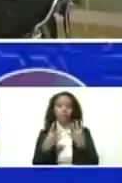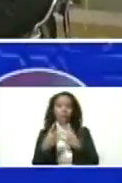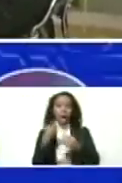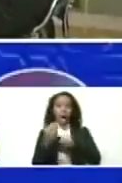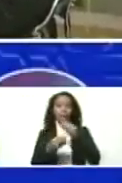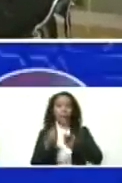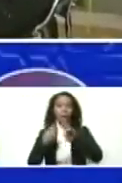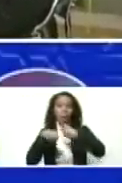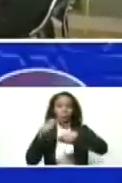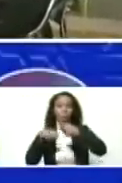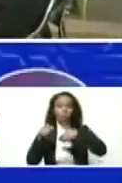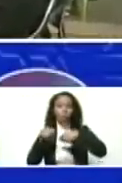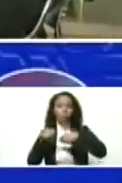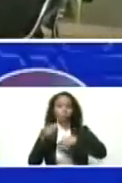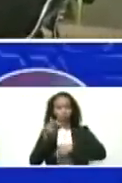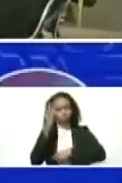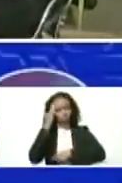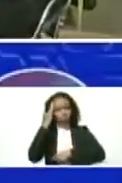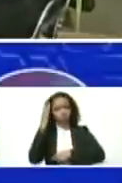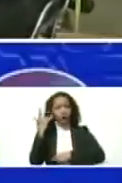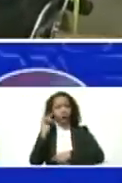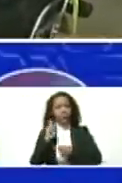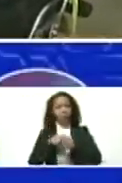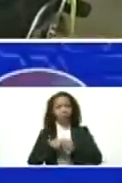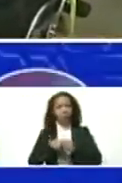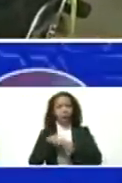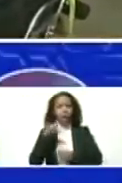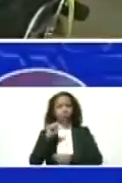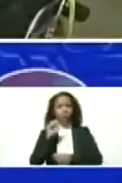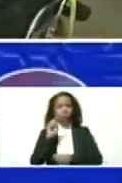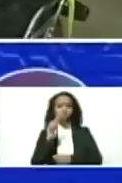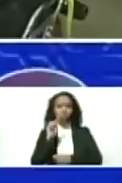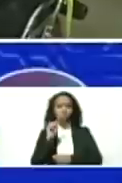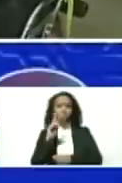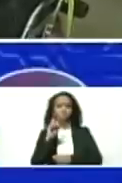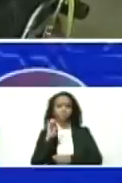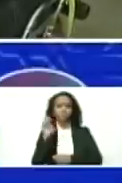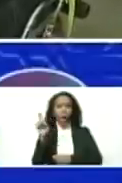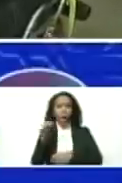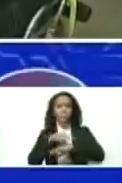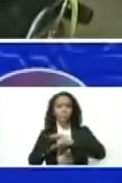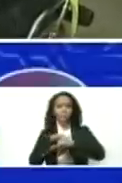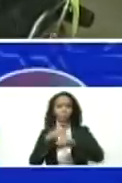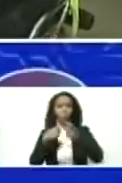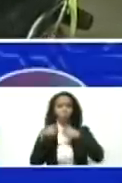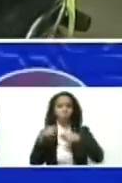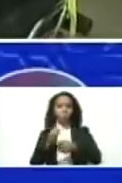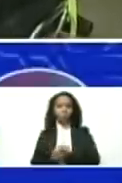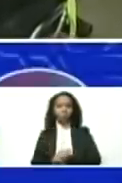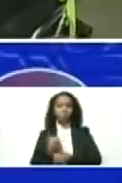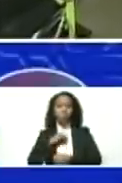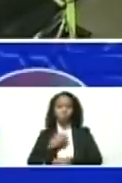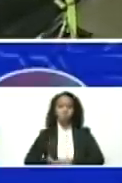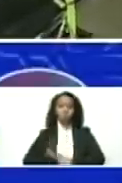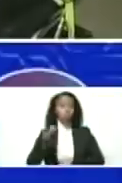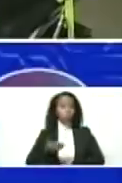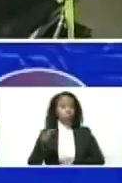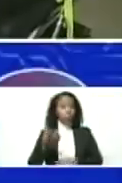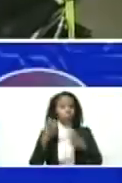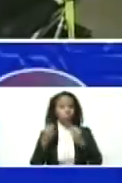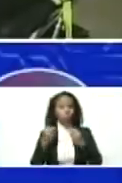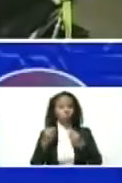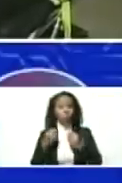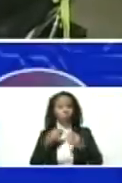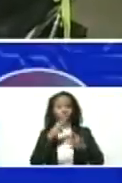negocios, presidente. Usted sabe que nosotros tenemos adscrito también la SUNDE, ¿no?, al Ministerio de Comercio. Entonces a nosotros nos importa muchísimo que los productos